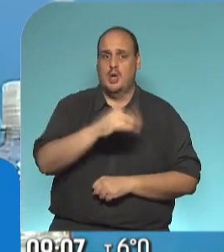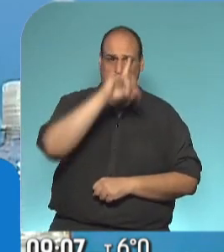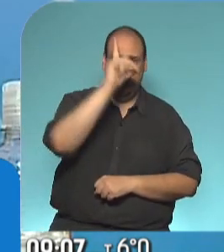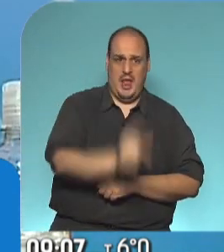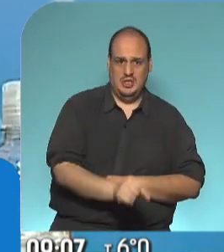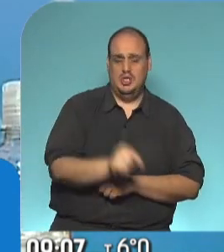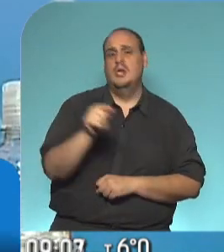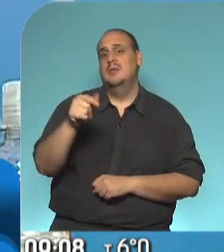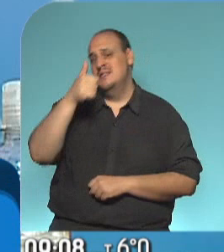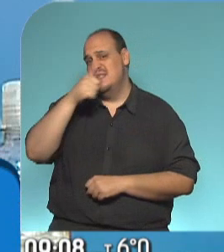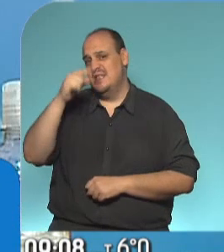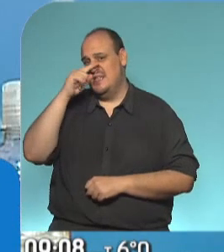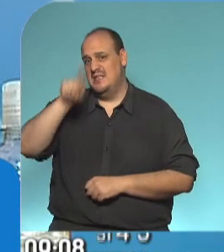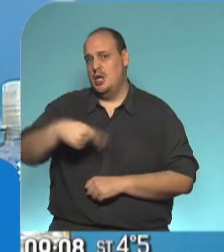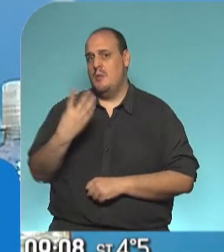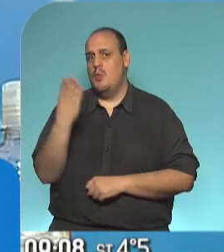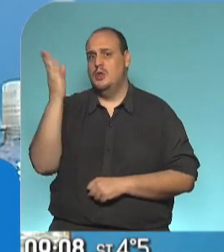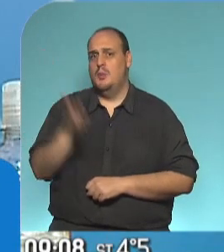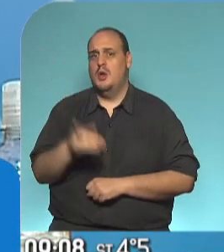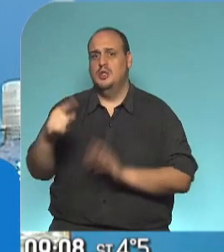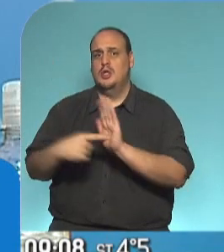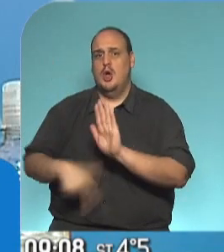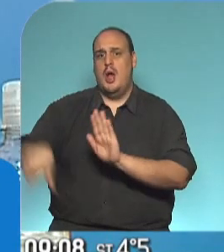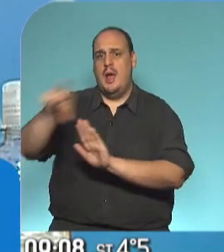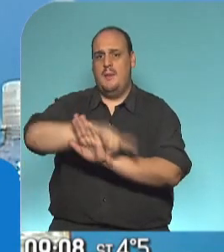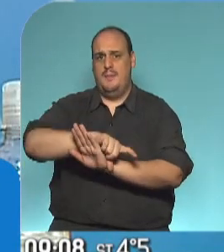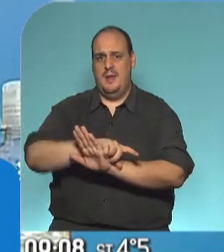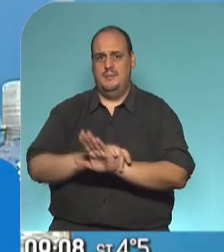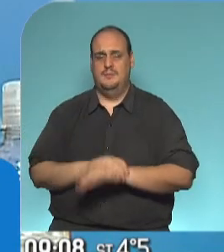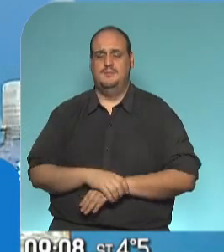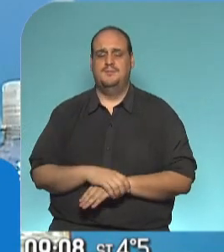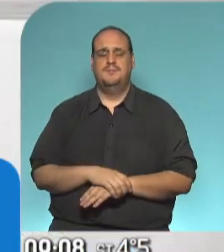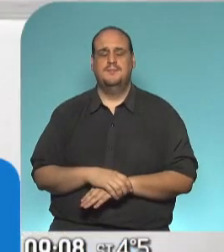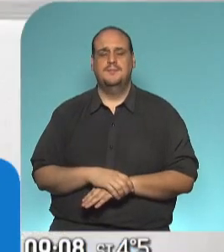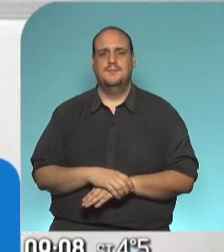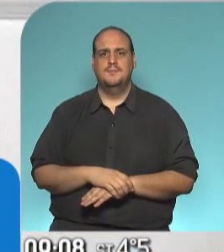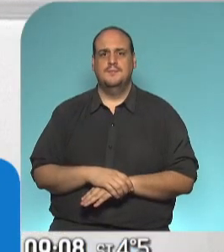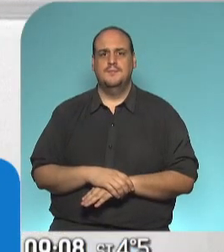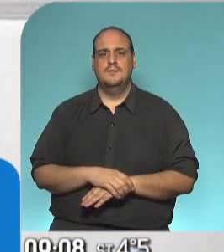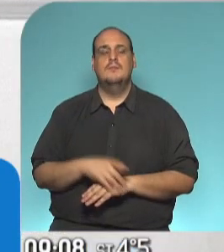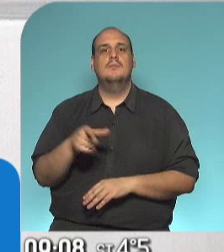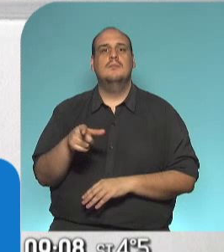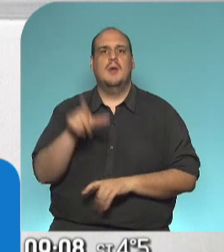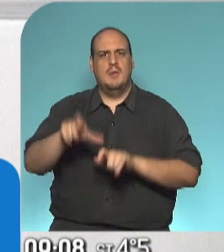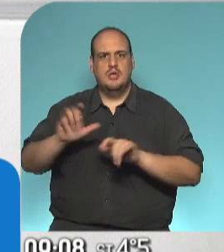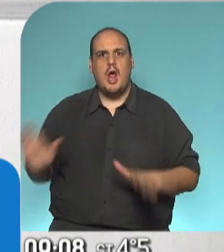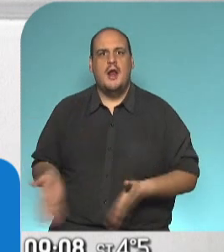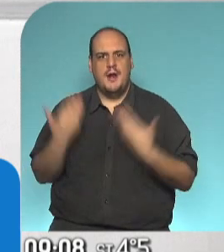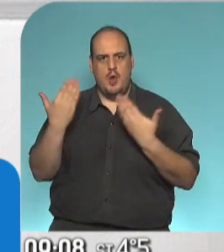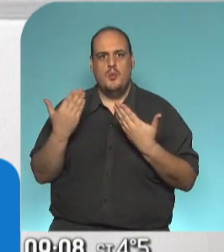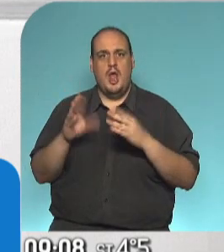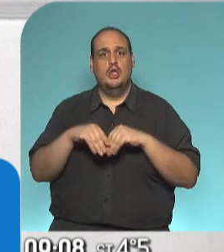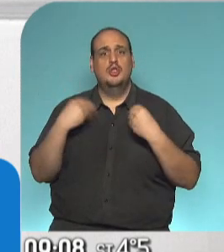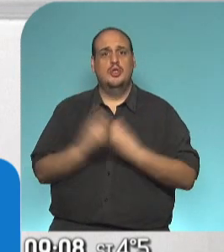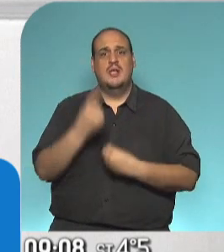nacional y un 67,4% en el área metropolitana de Buenos Aires. Los recuperados alcanzan